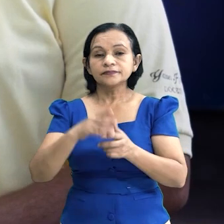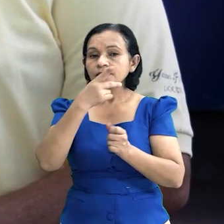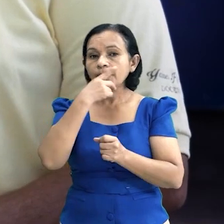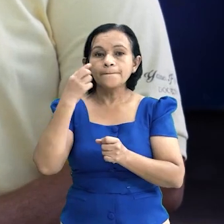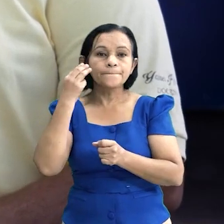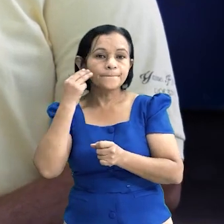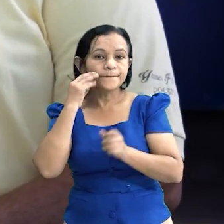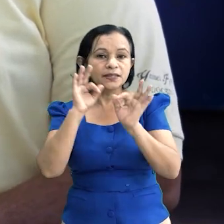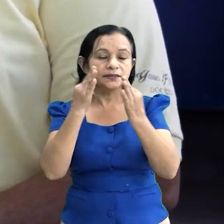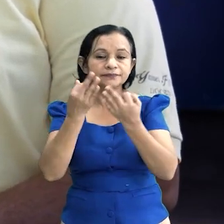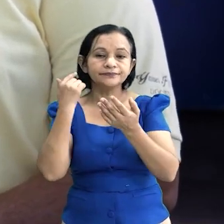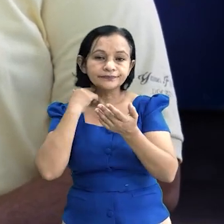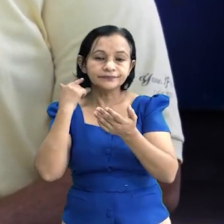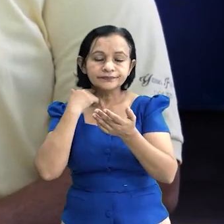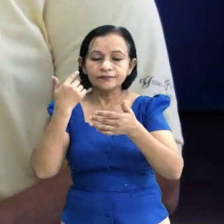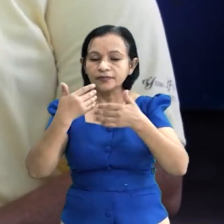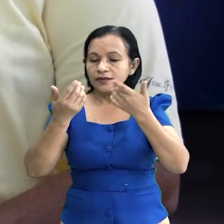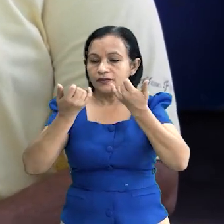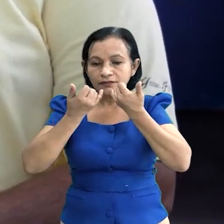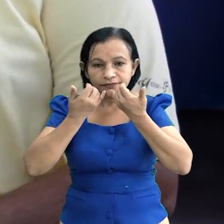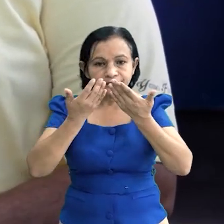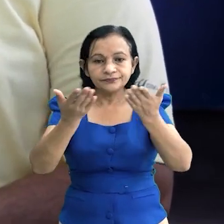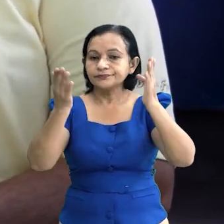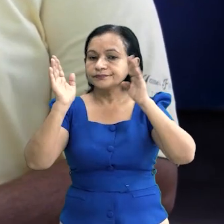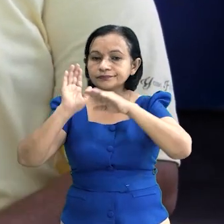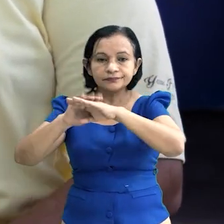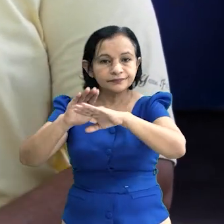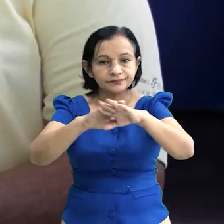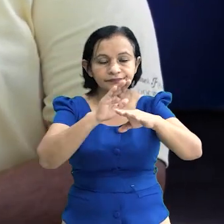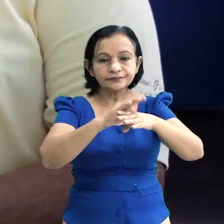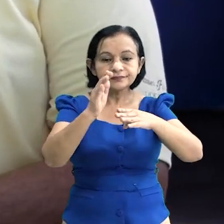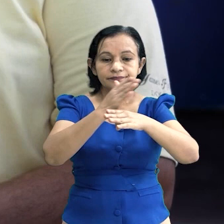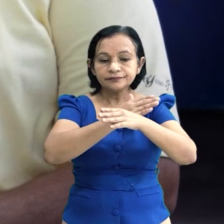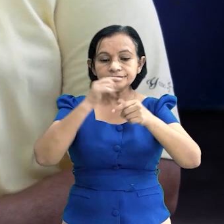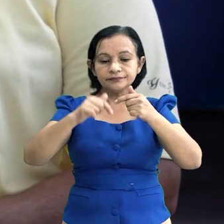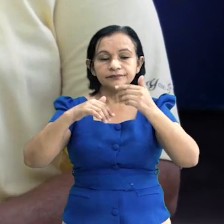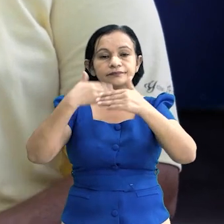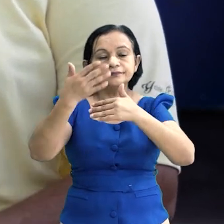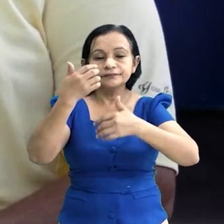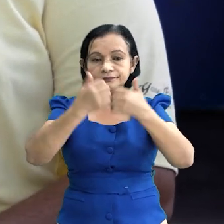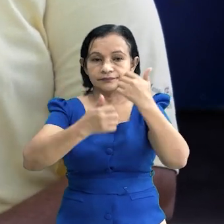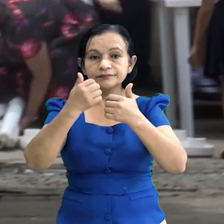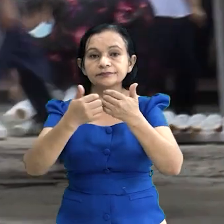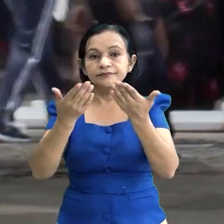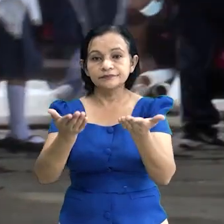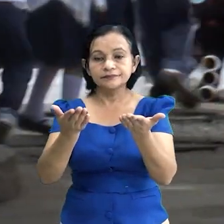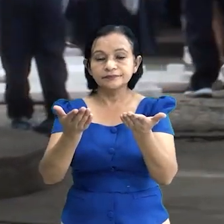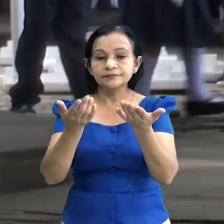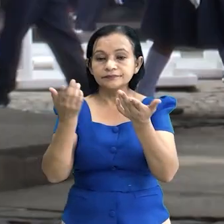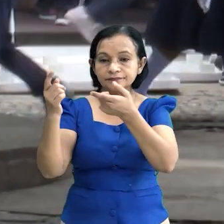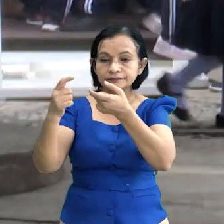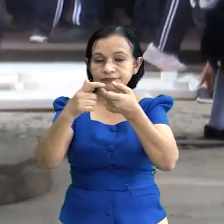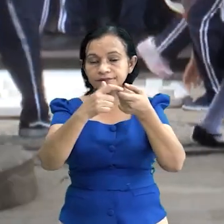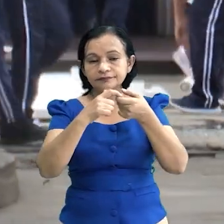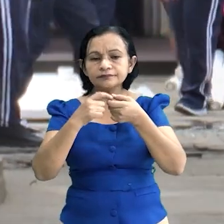de familia siempre están anuentes a cualquier información, orientación, antes, durante y después de la amenaza. Estamos en